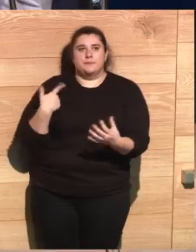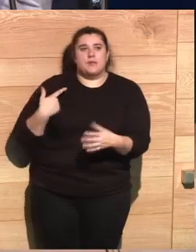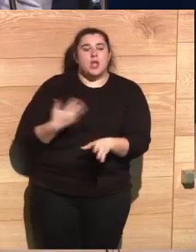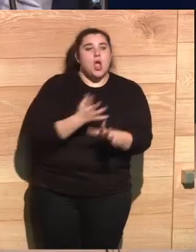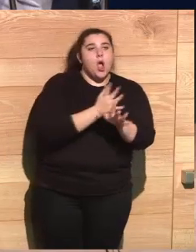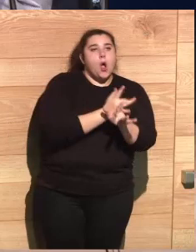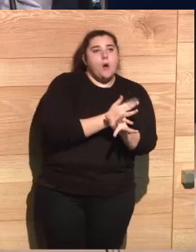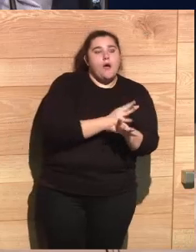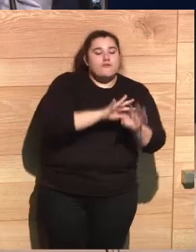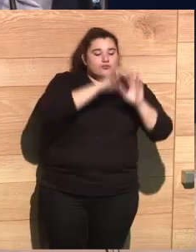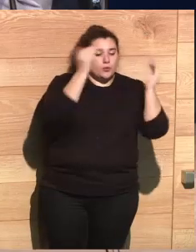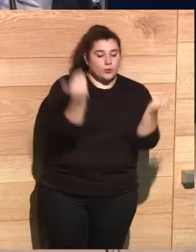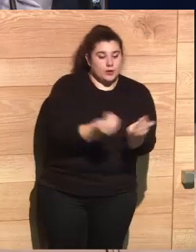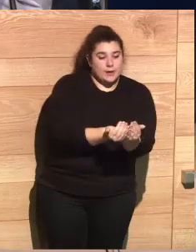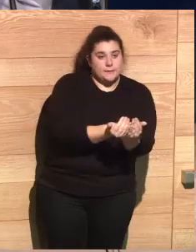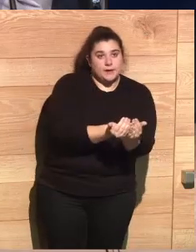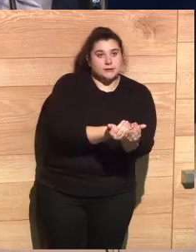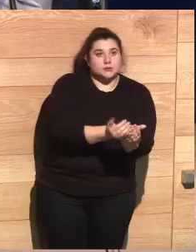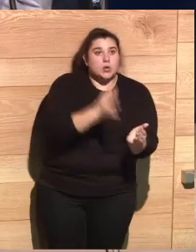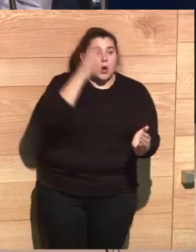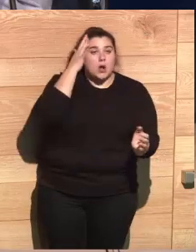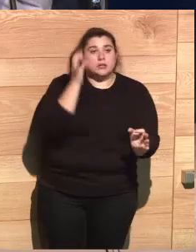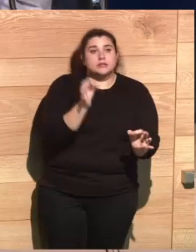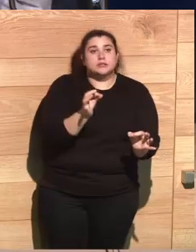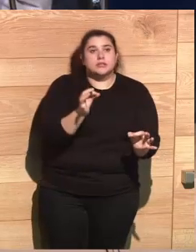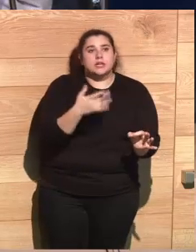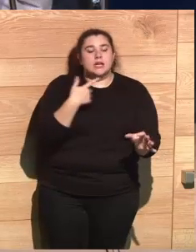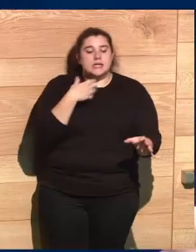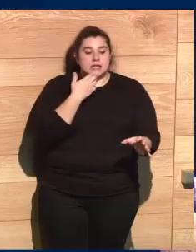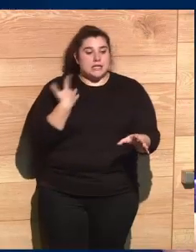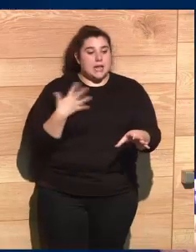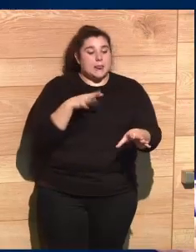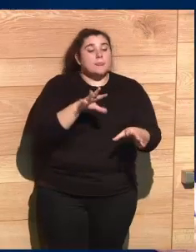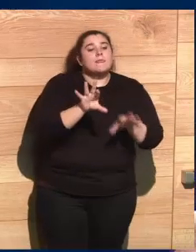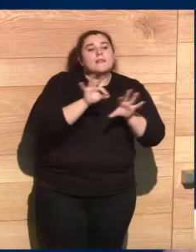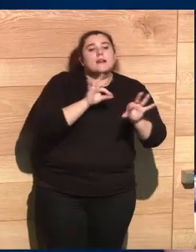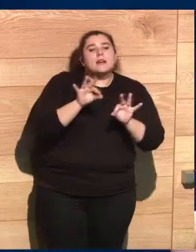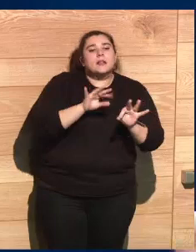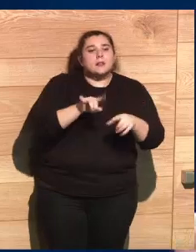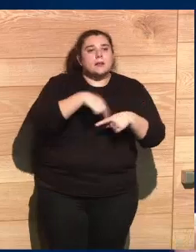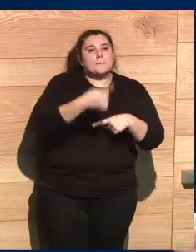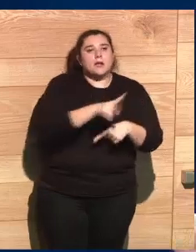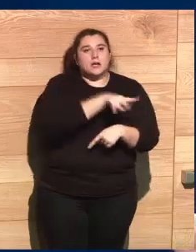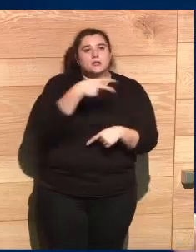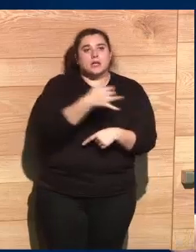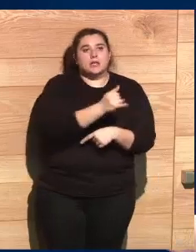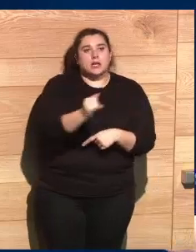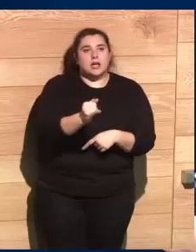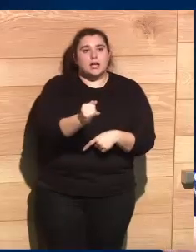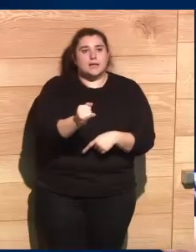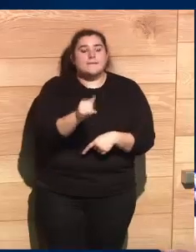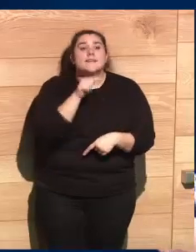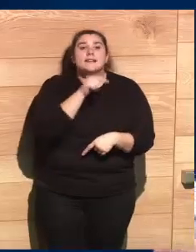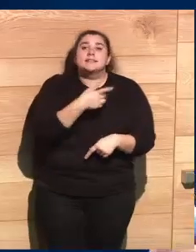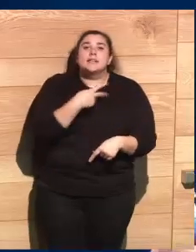un juego, que es un universo moral predecible en el que una decisión que te produce un buen resultado siempre va a ser